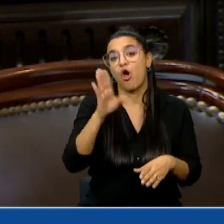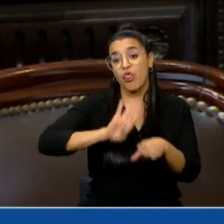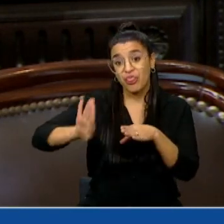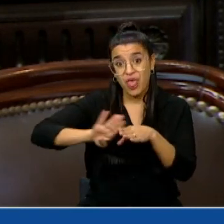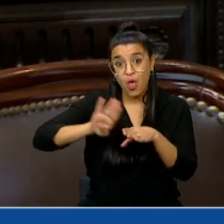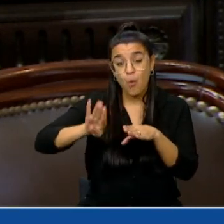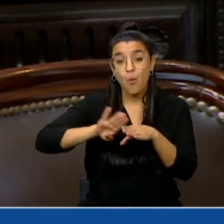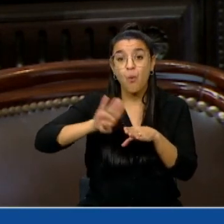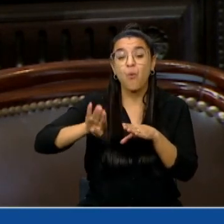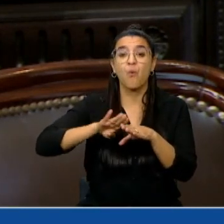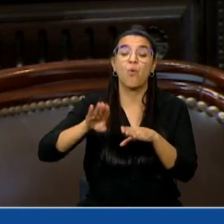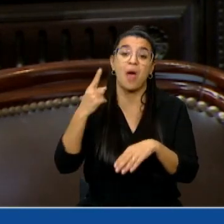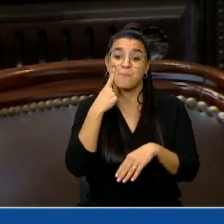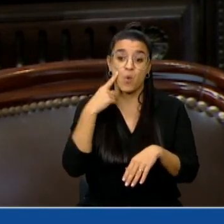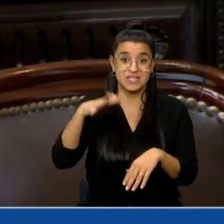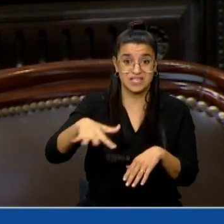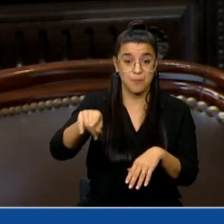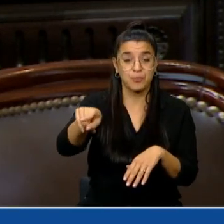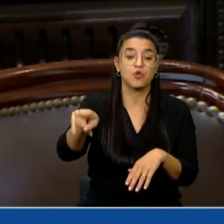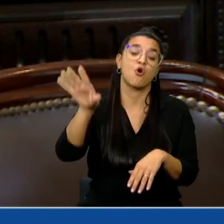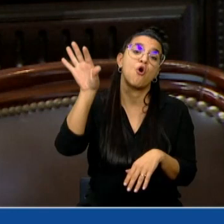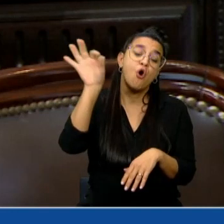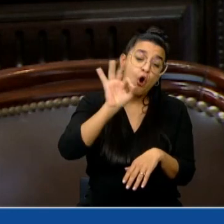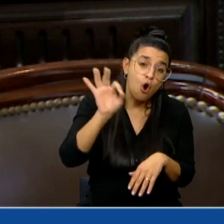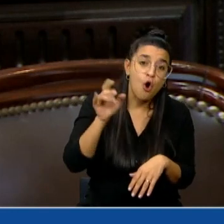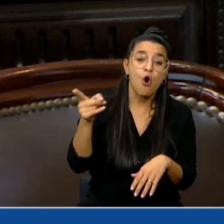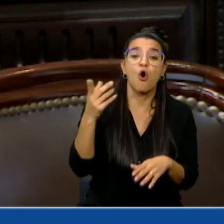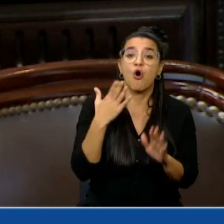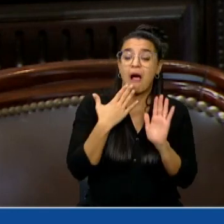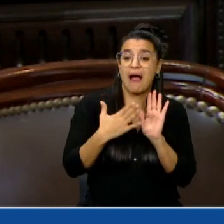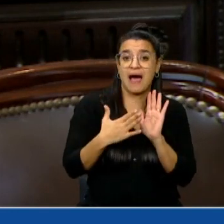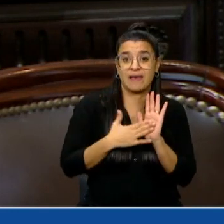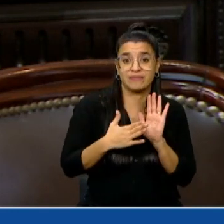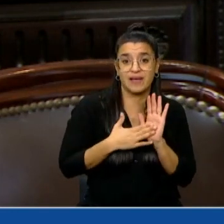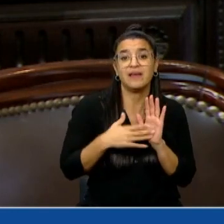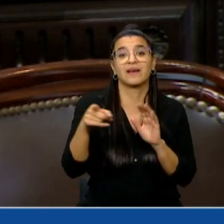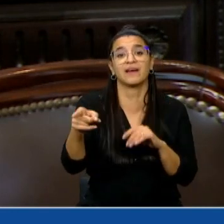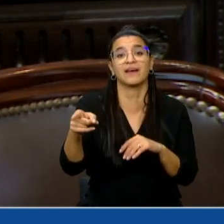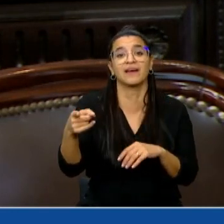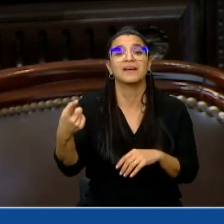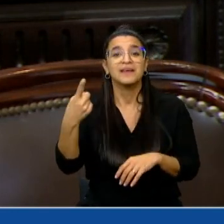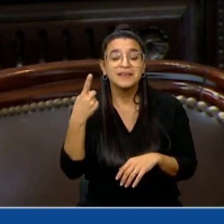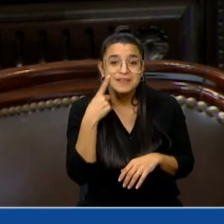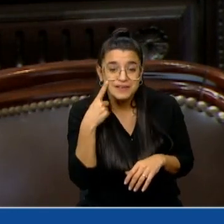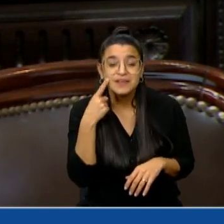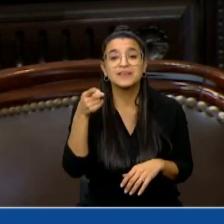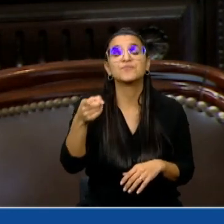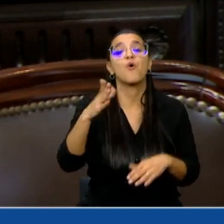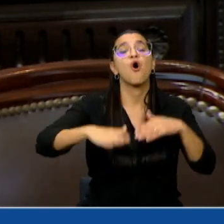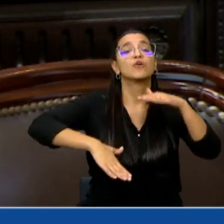se encuentre en cabeza del municipio o actúe en calidad de garante, el tope de erogación